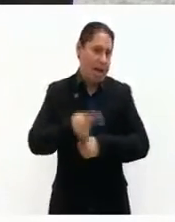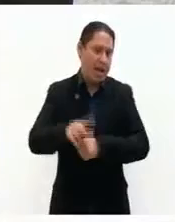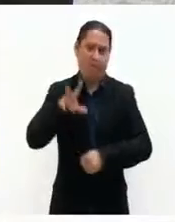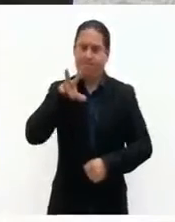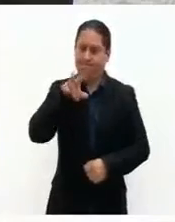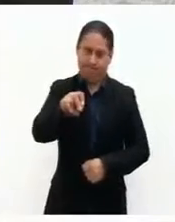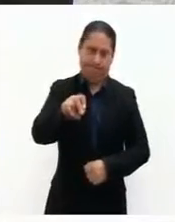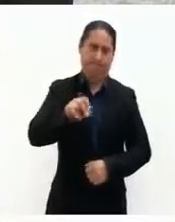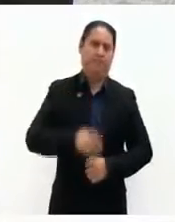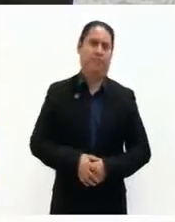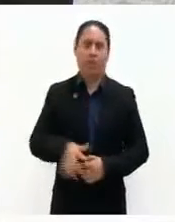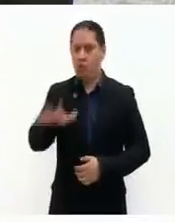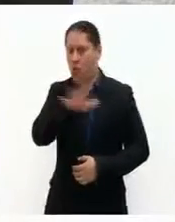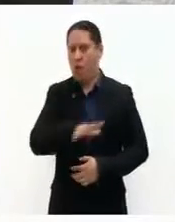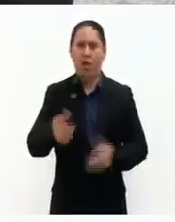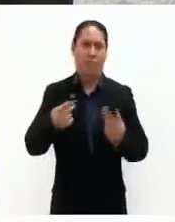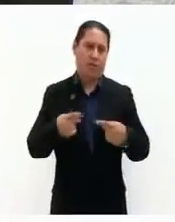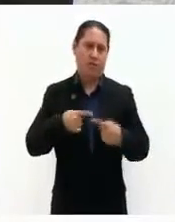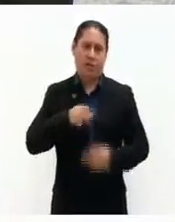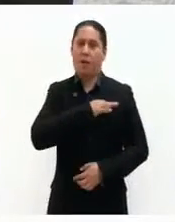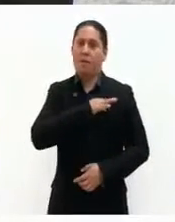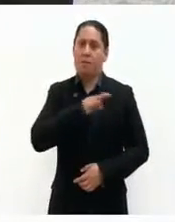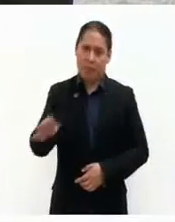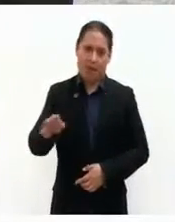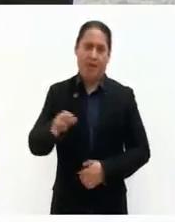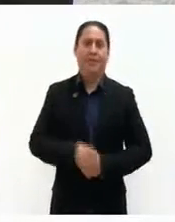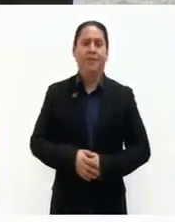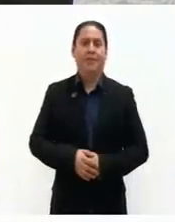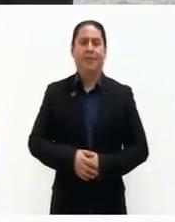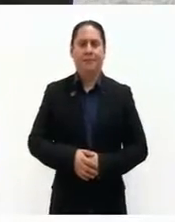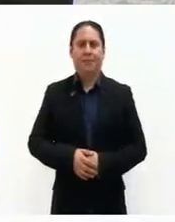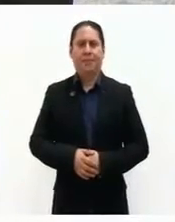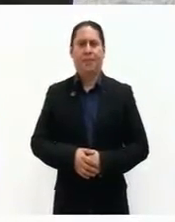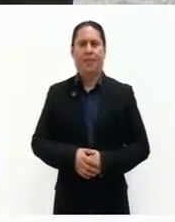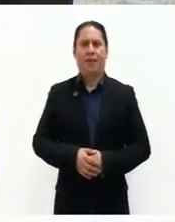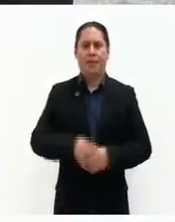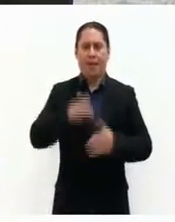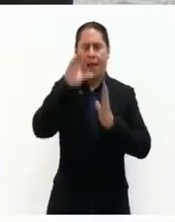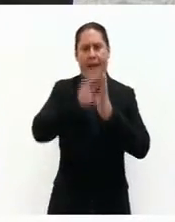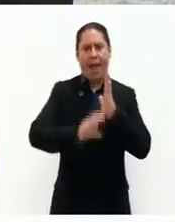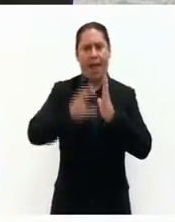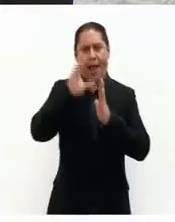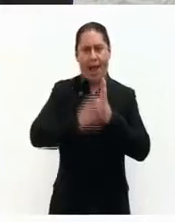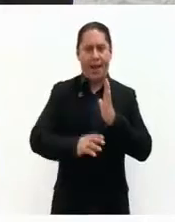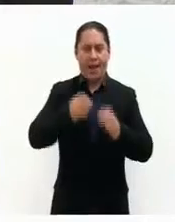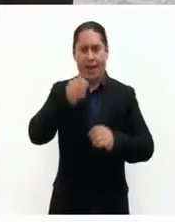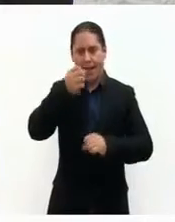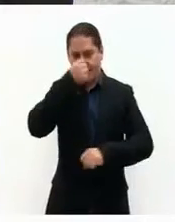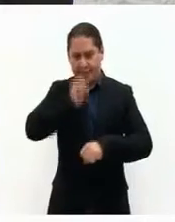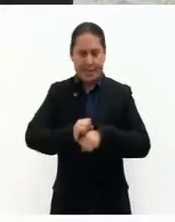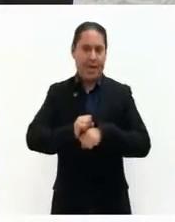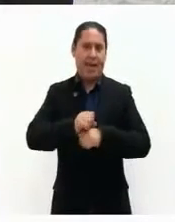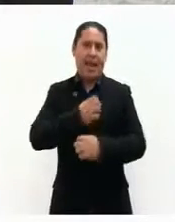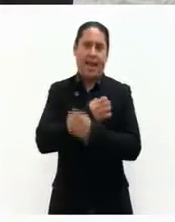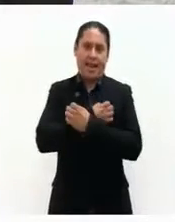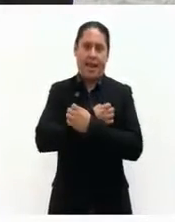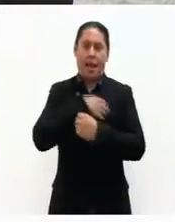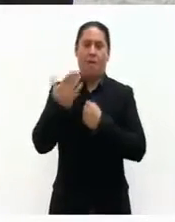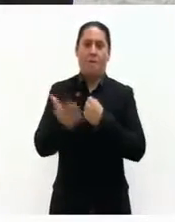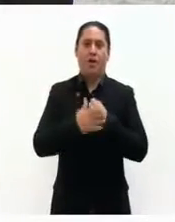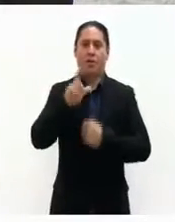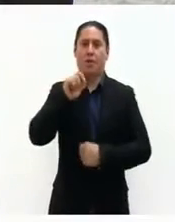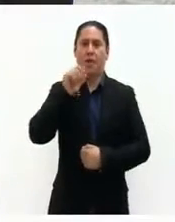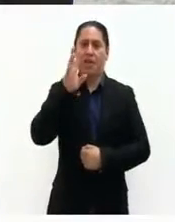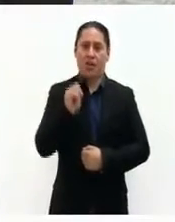ciudadanos. Por ello, me permito destacar que conforme al calendario oficial de la Secretaría de Educación Pública, el próximo